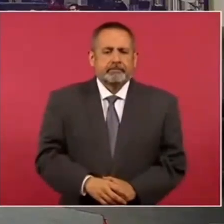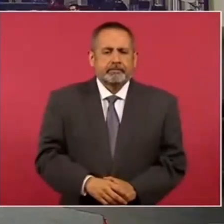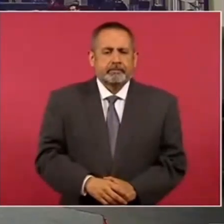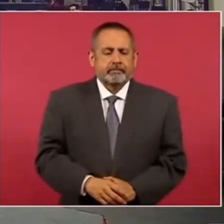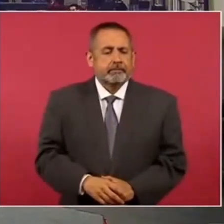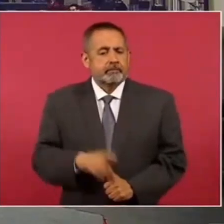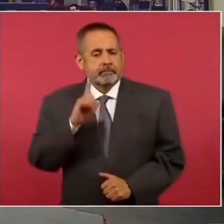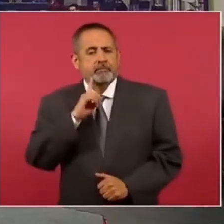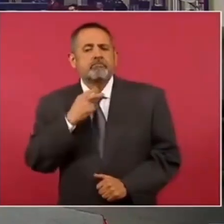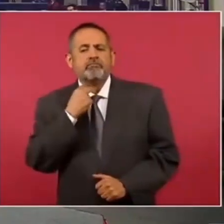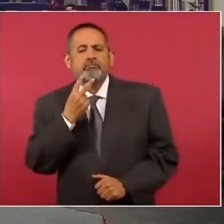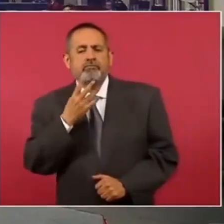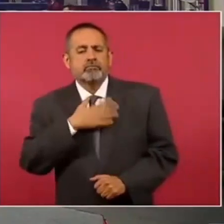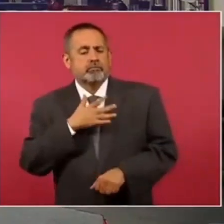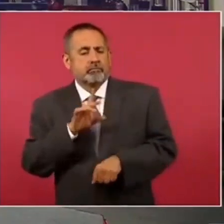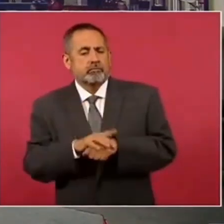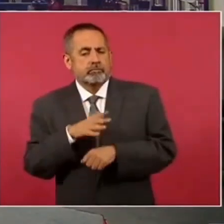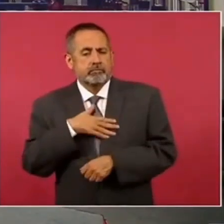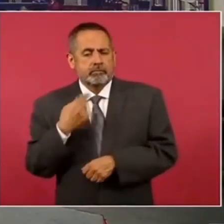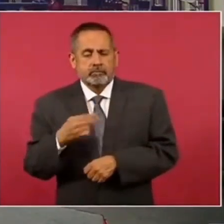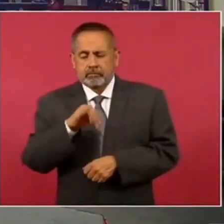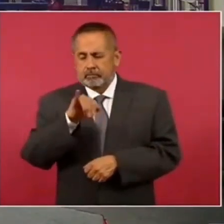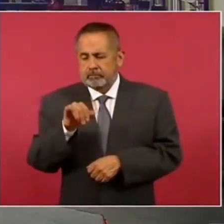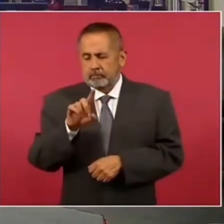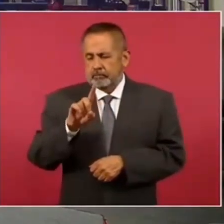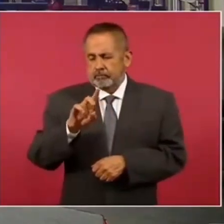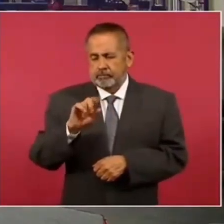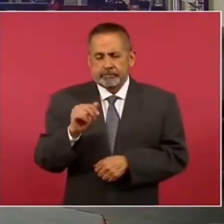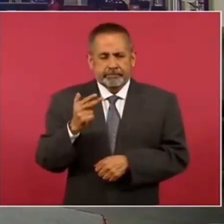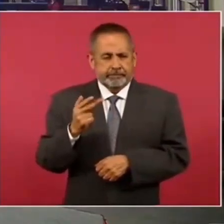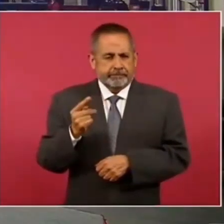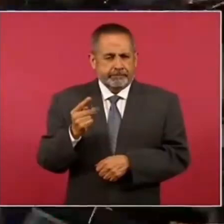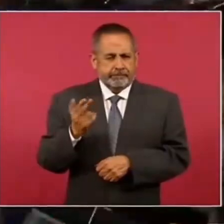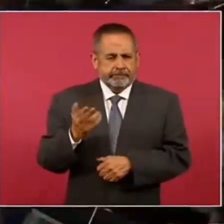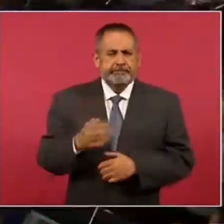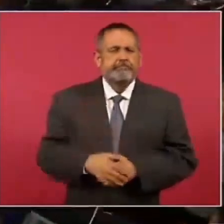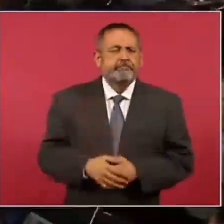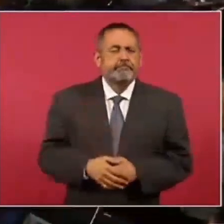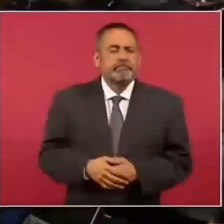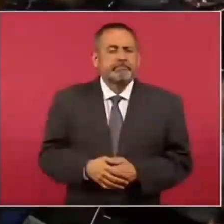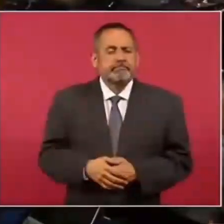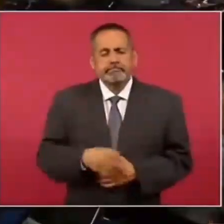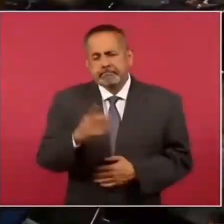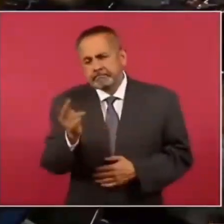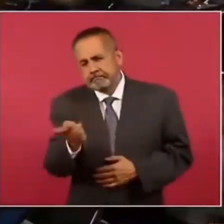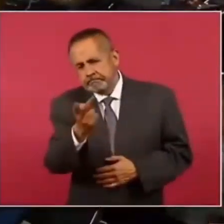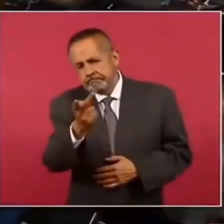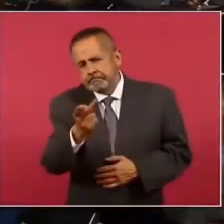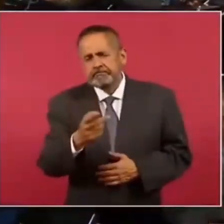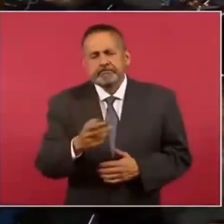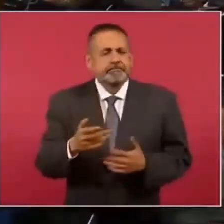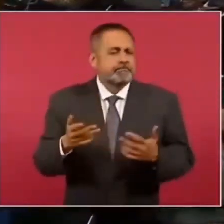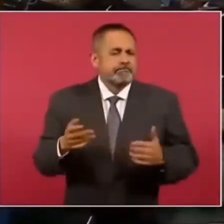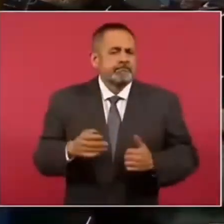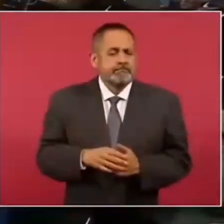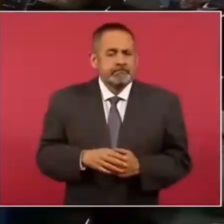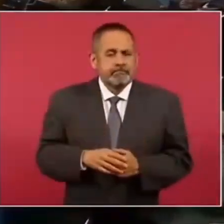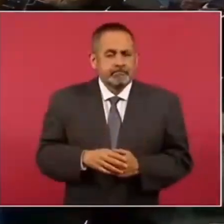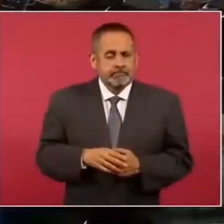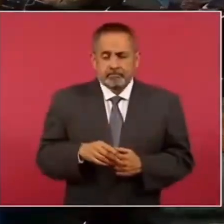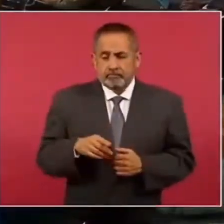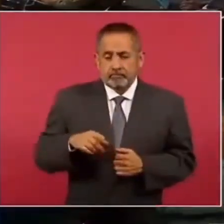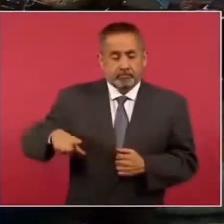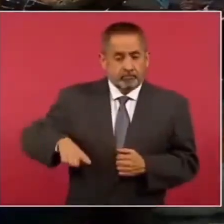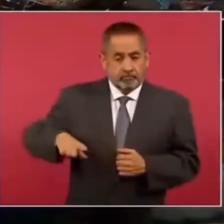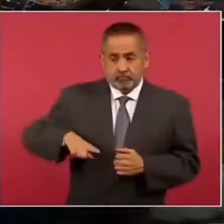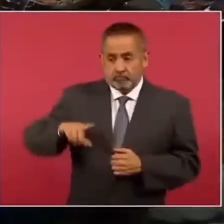Buenos días, presidente. Judith Sánchez Reyes, de La Verdad Noticias. Preguntarle qué implica este acuerdo entre el